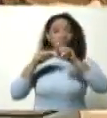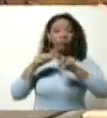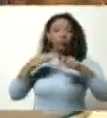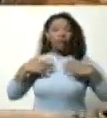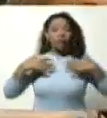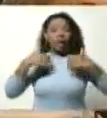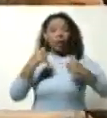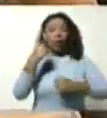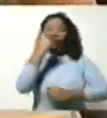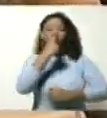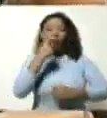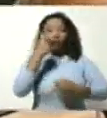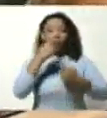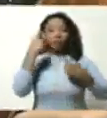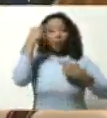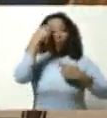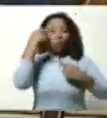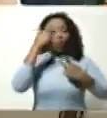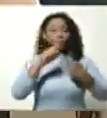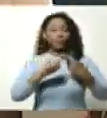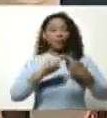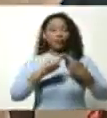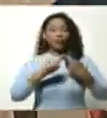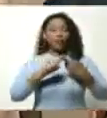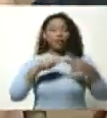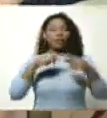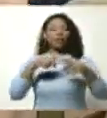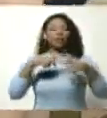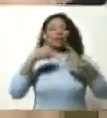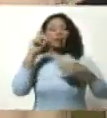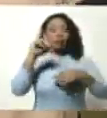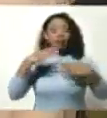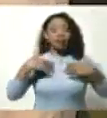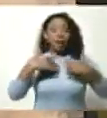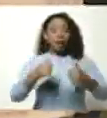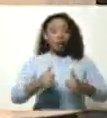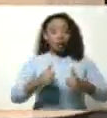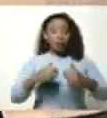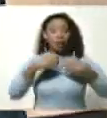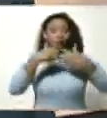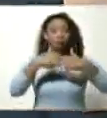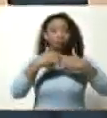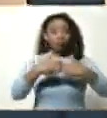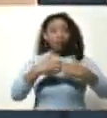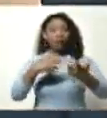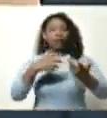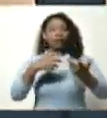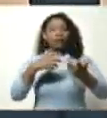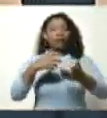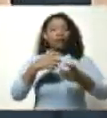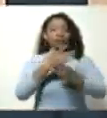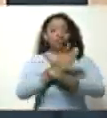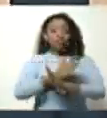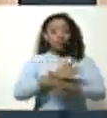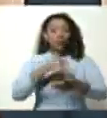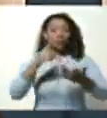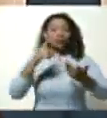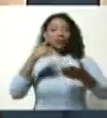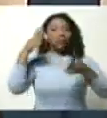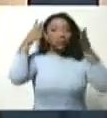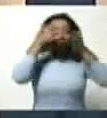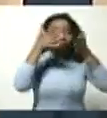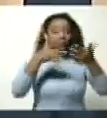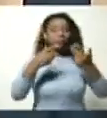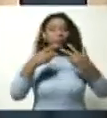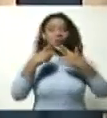salud bucal, adicionalmente salud sexual y reproductiva, charlas, talleres y, por supuesto, algo muy importante,